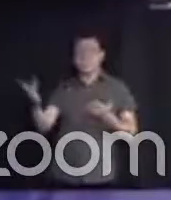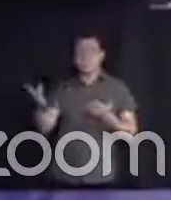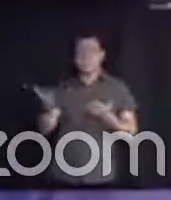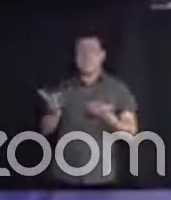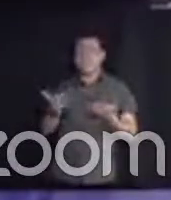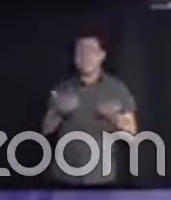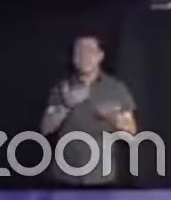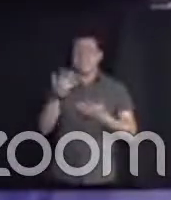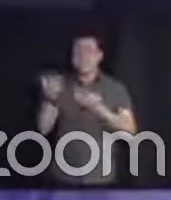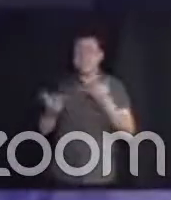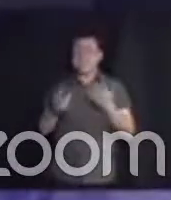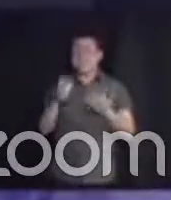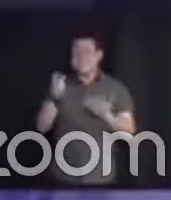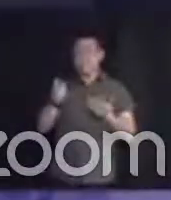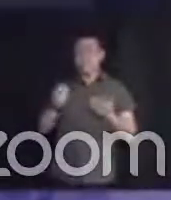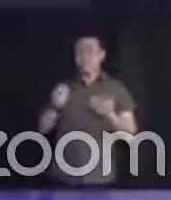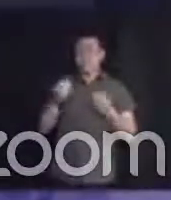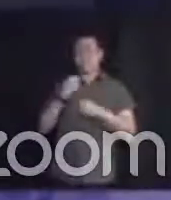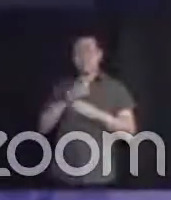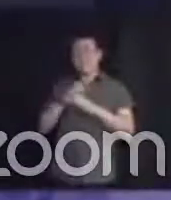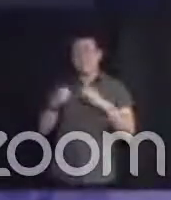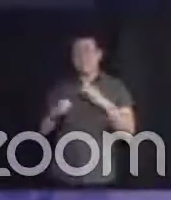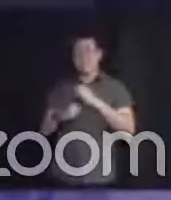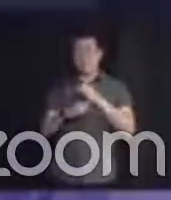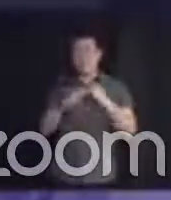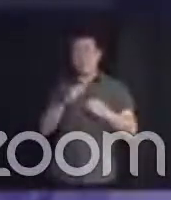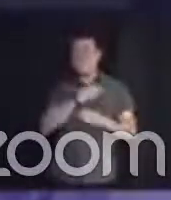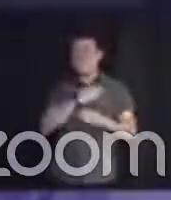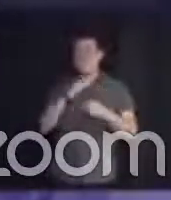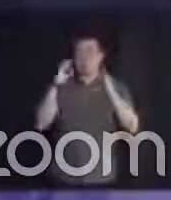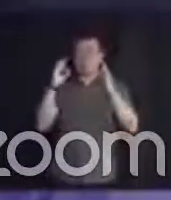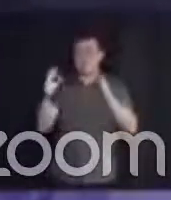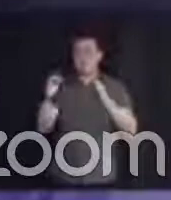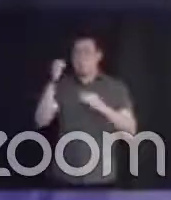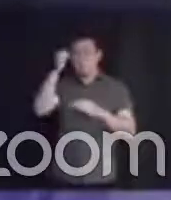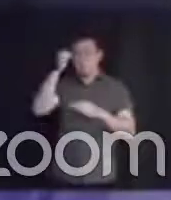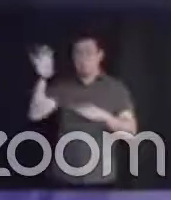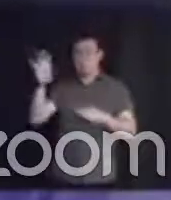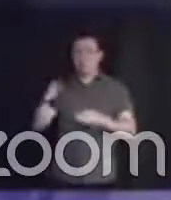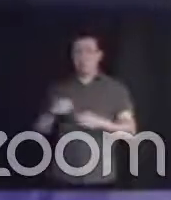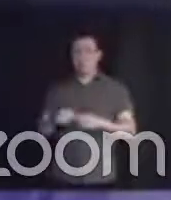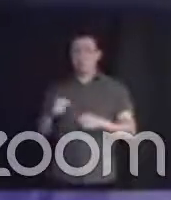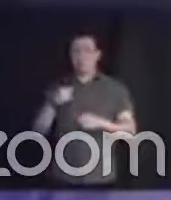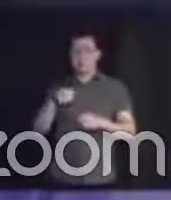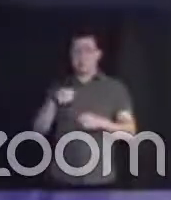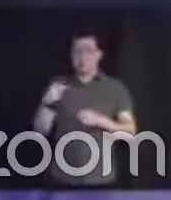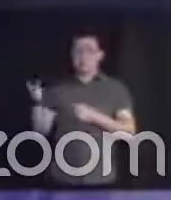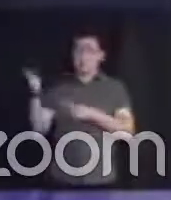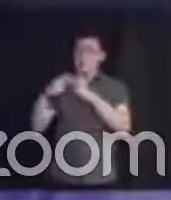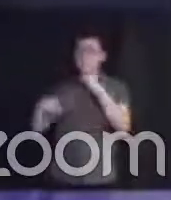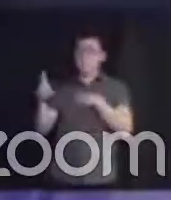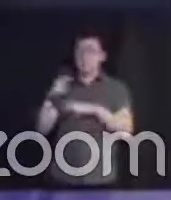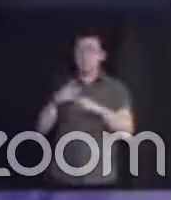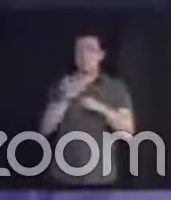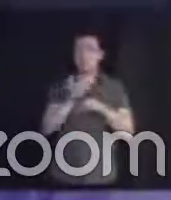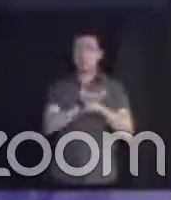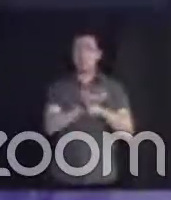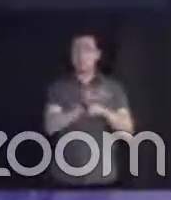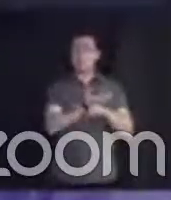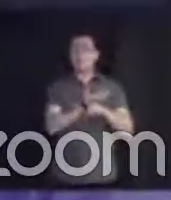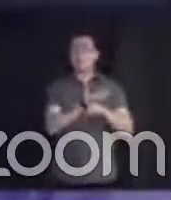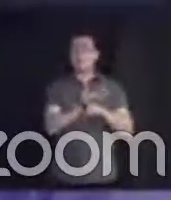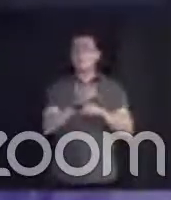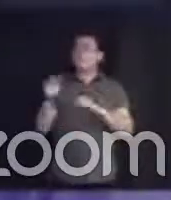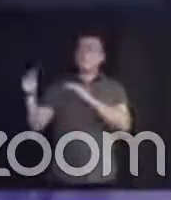pasado muchas cosas súper buenas en OmniLife. Yo llegué aquí a Estados Unidos y